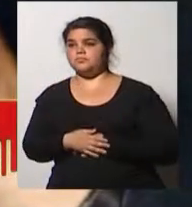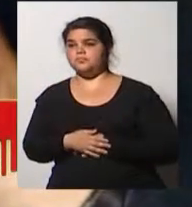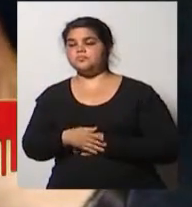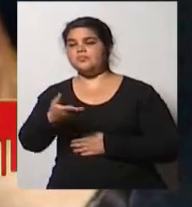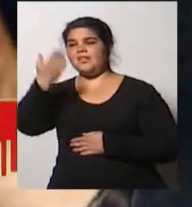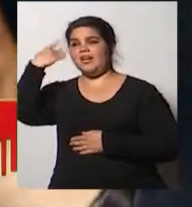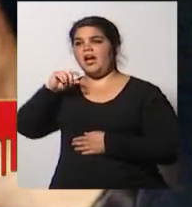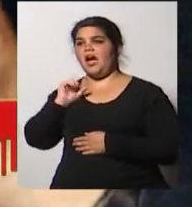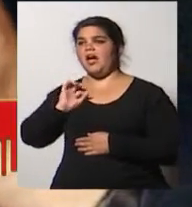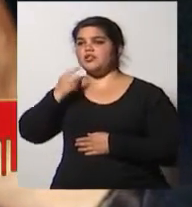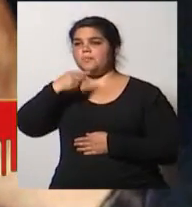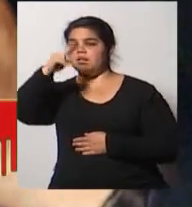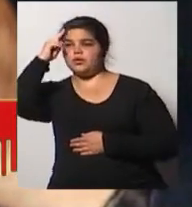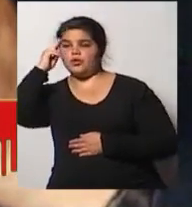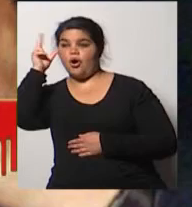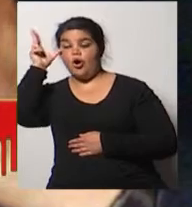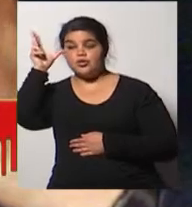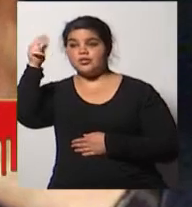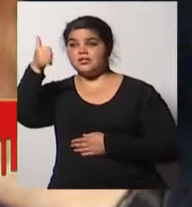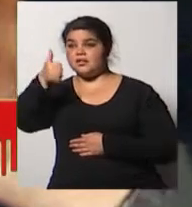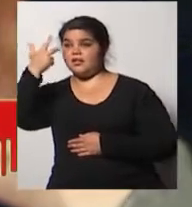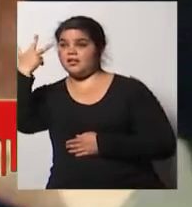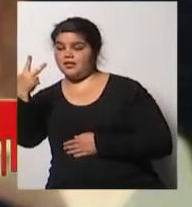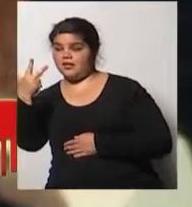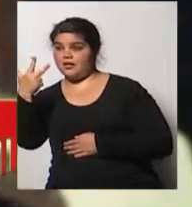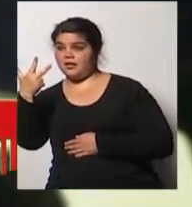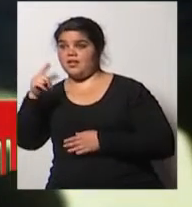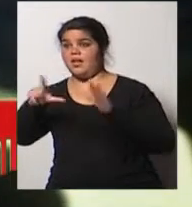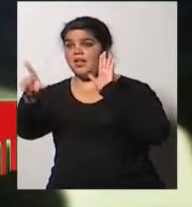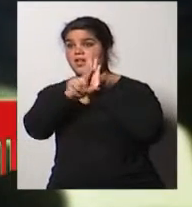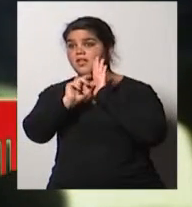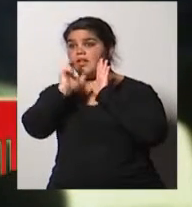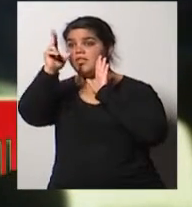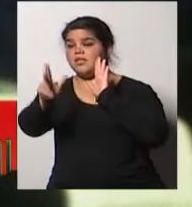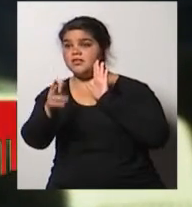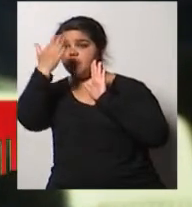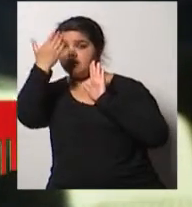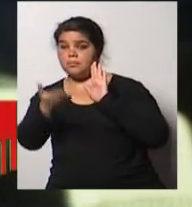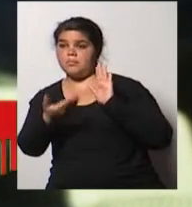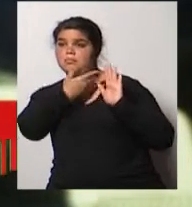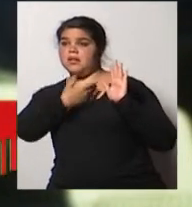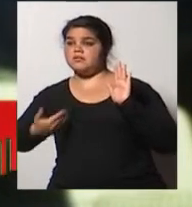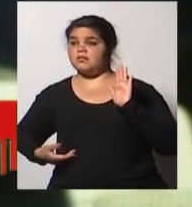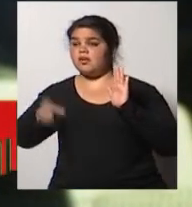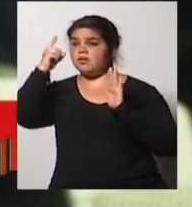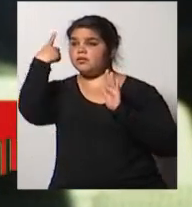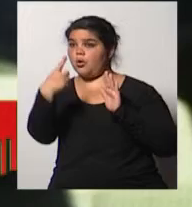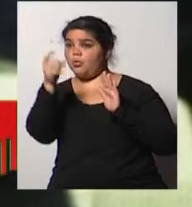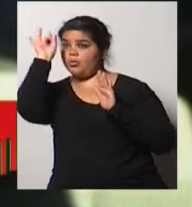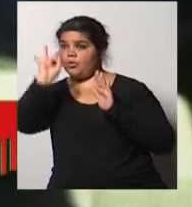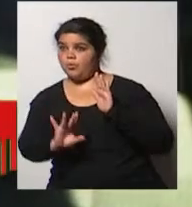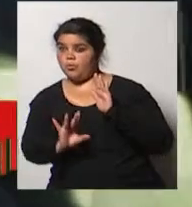en 1863 hasta la fecha, solo un presidente argentino al